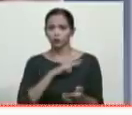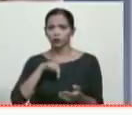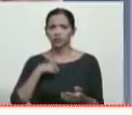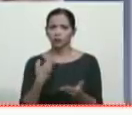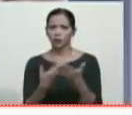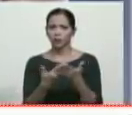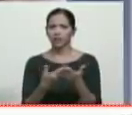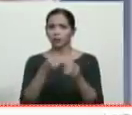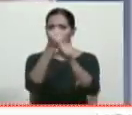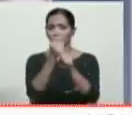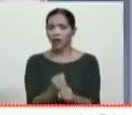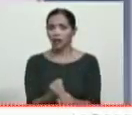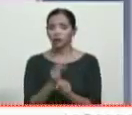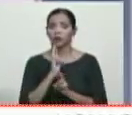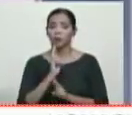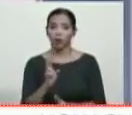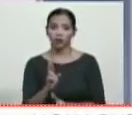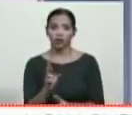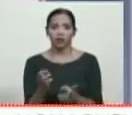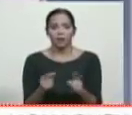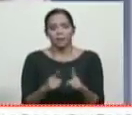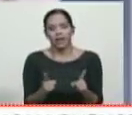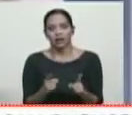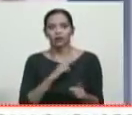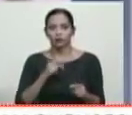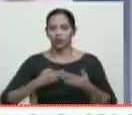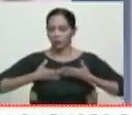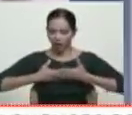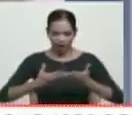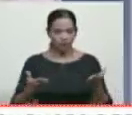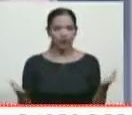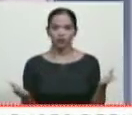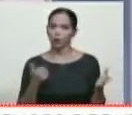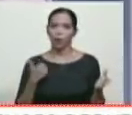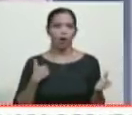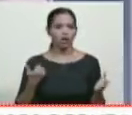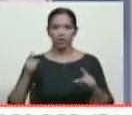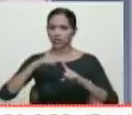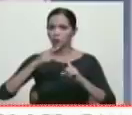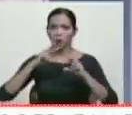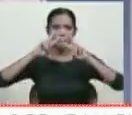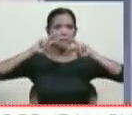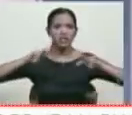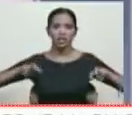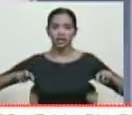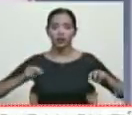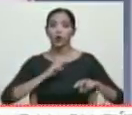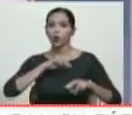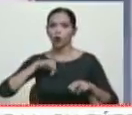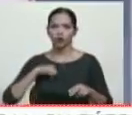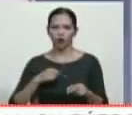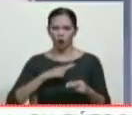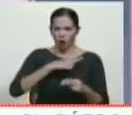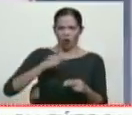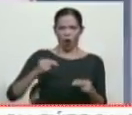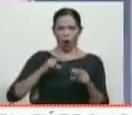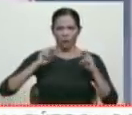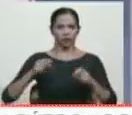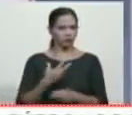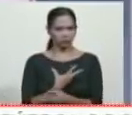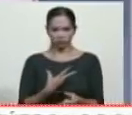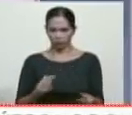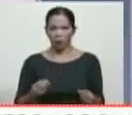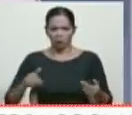esperando respuesta. Pero por supuesto que nosotros estamos abiertos a cualquier tipo de investigación, es decir, nosotros no estamos negados a que se investigue